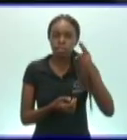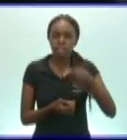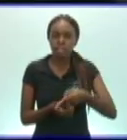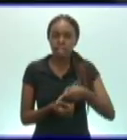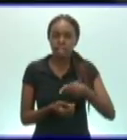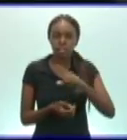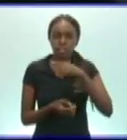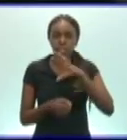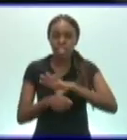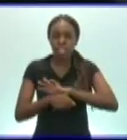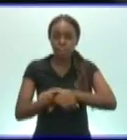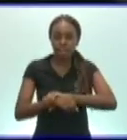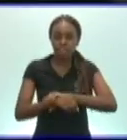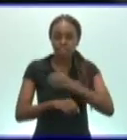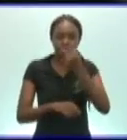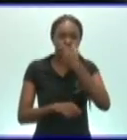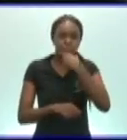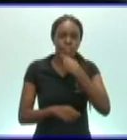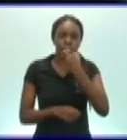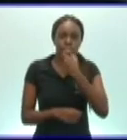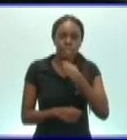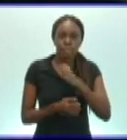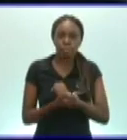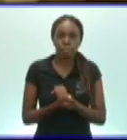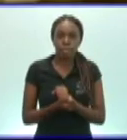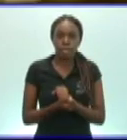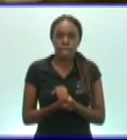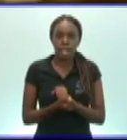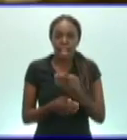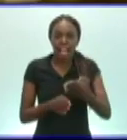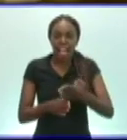Céspedes. Entonces adelantan la fecha.